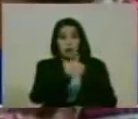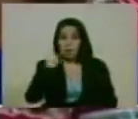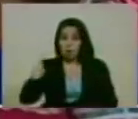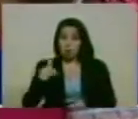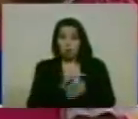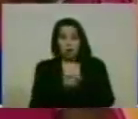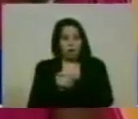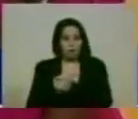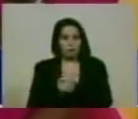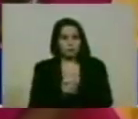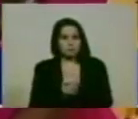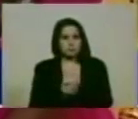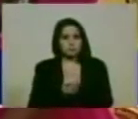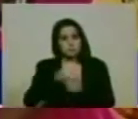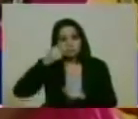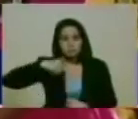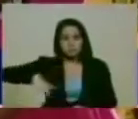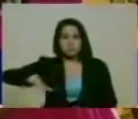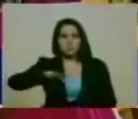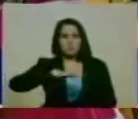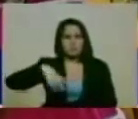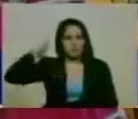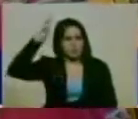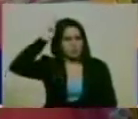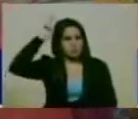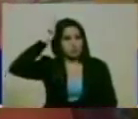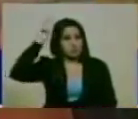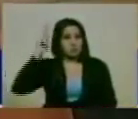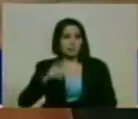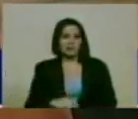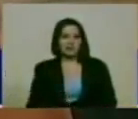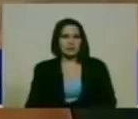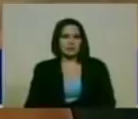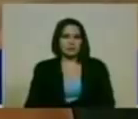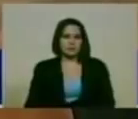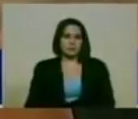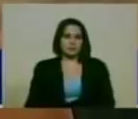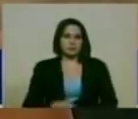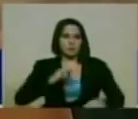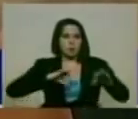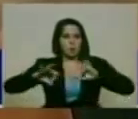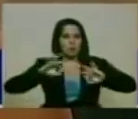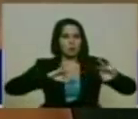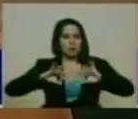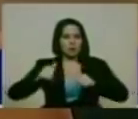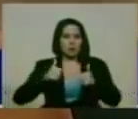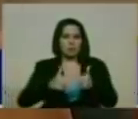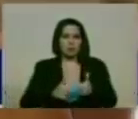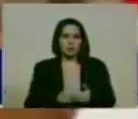compañeros de los pueblos indígenas, que nos preparemos bien.